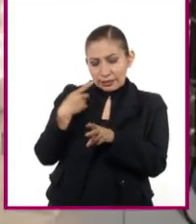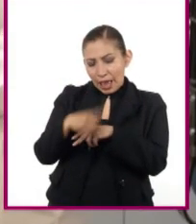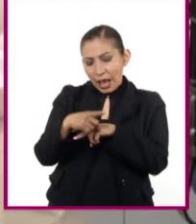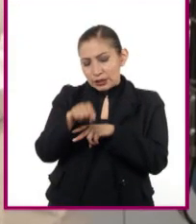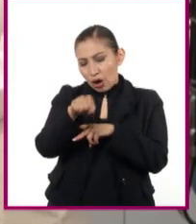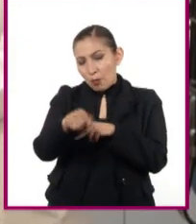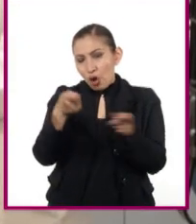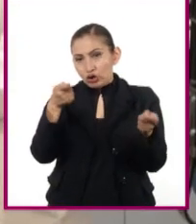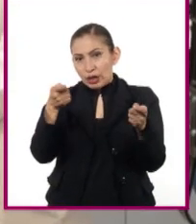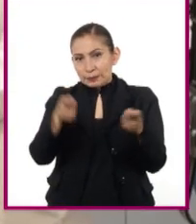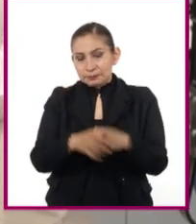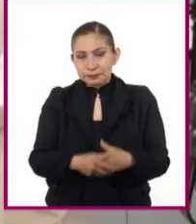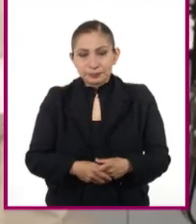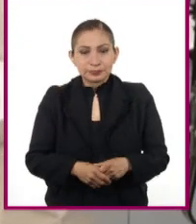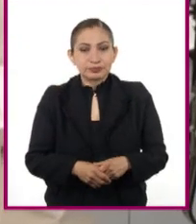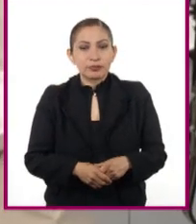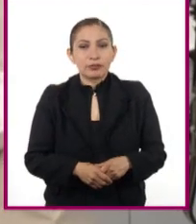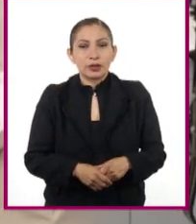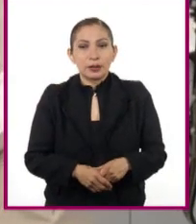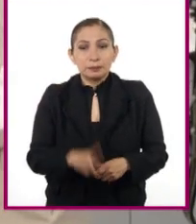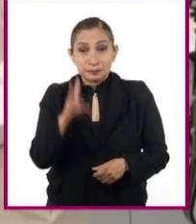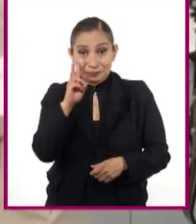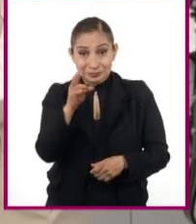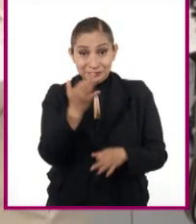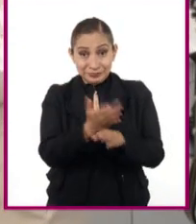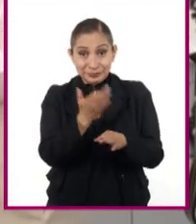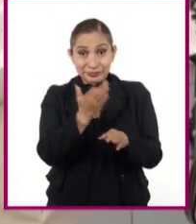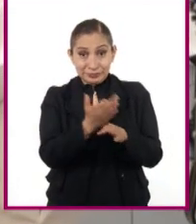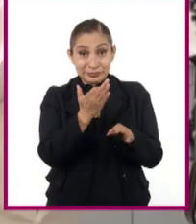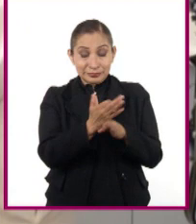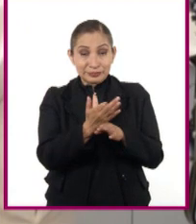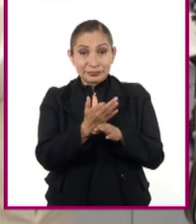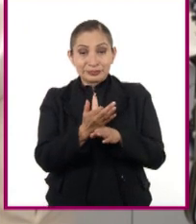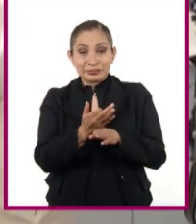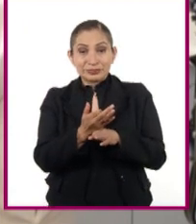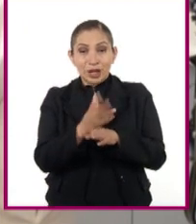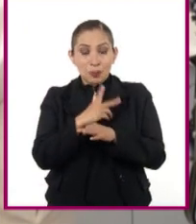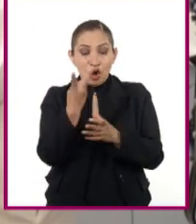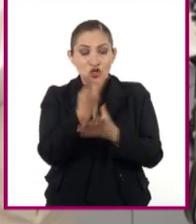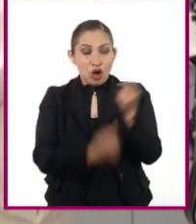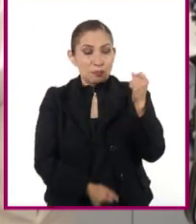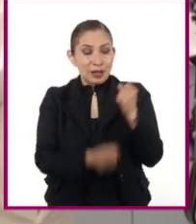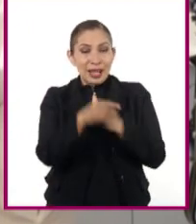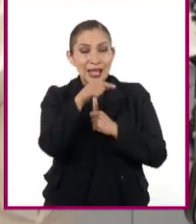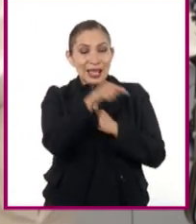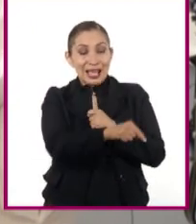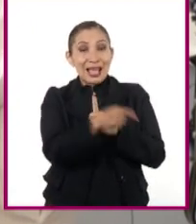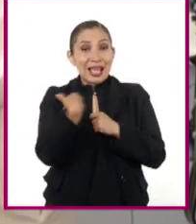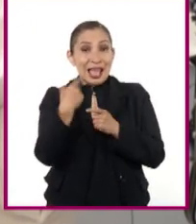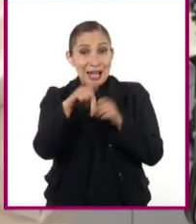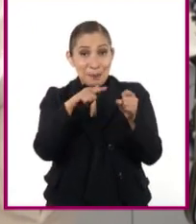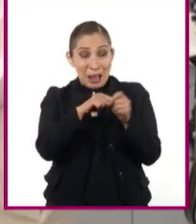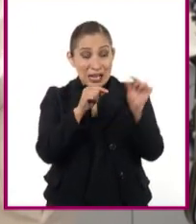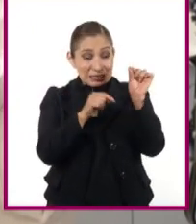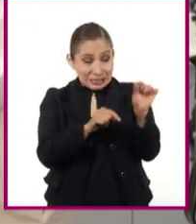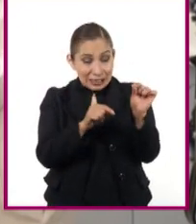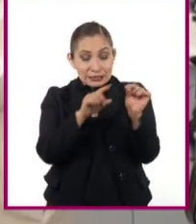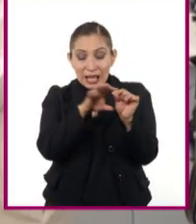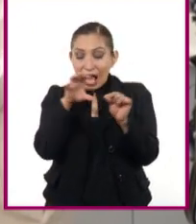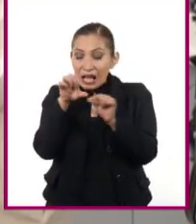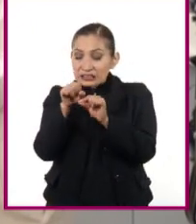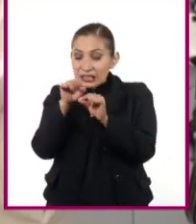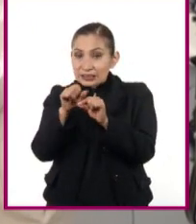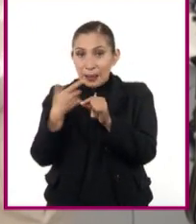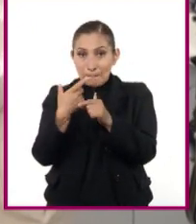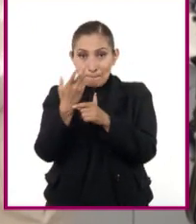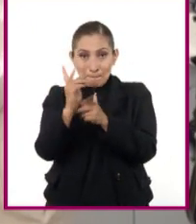la puedan controlar. Y lo que vemos aquí es la acción combinada de los dos. El insecto se come